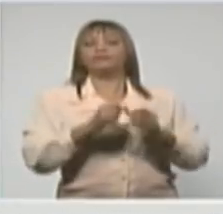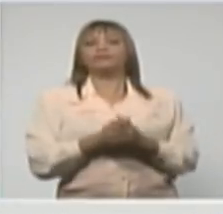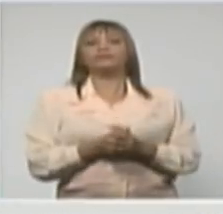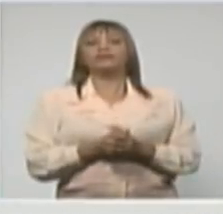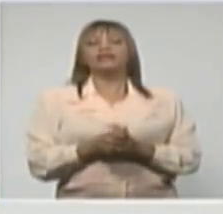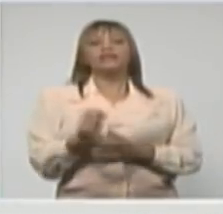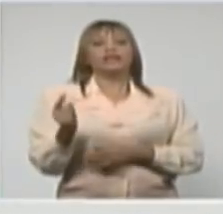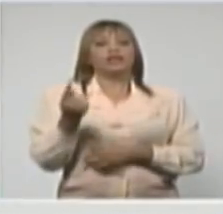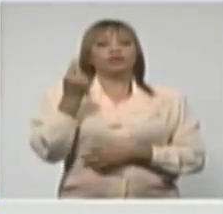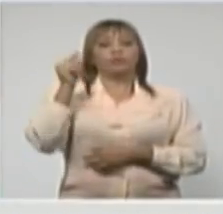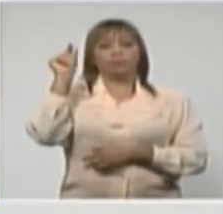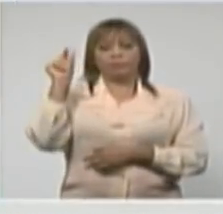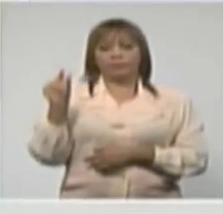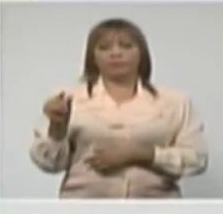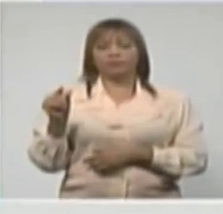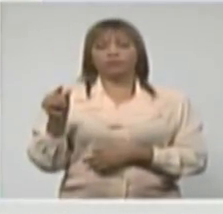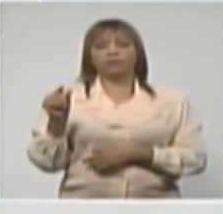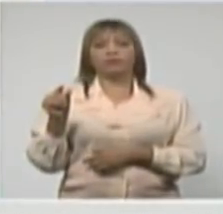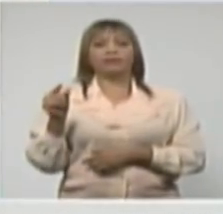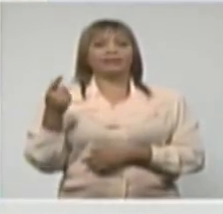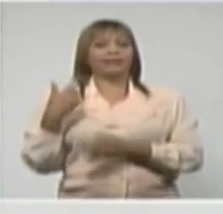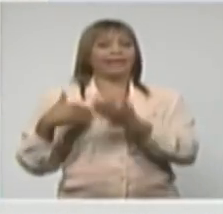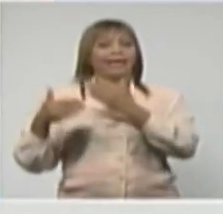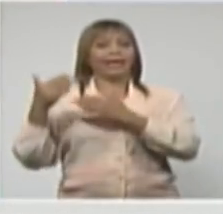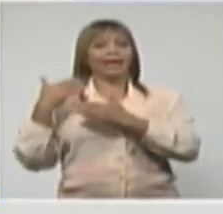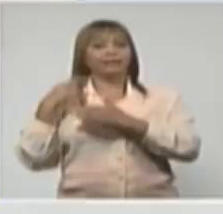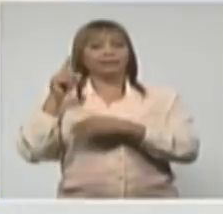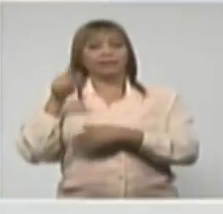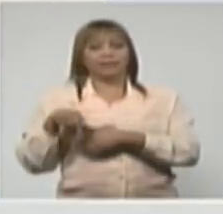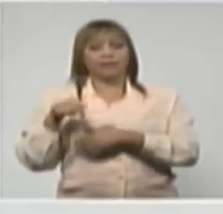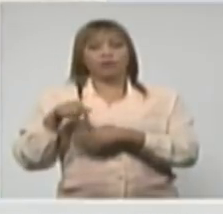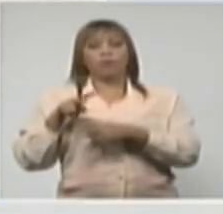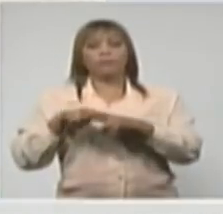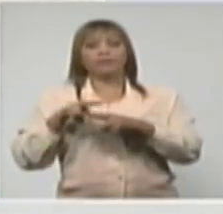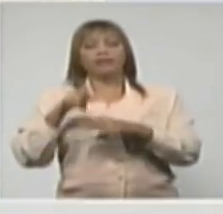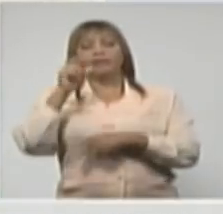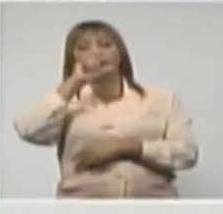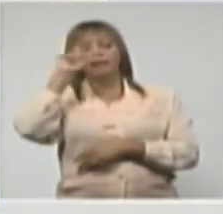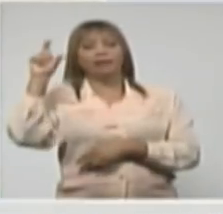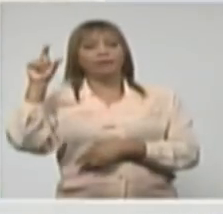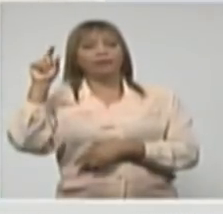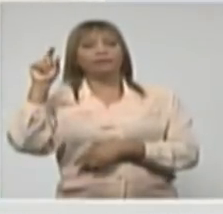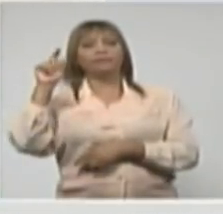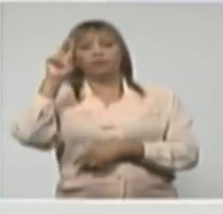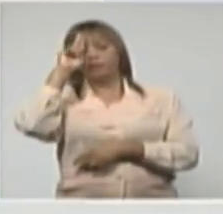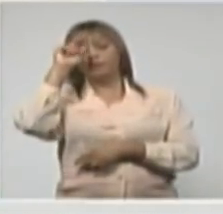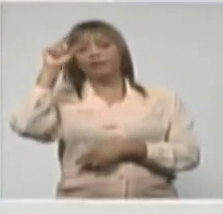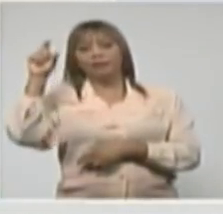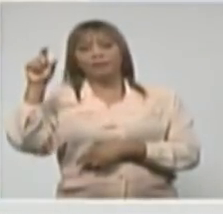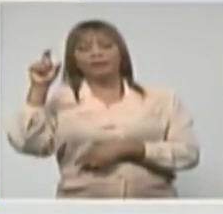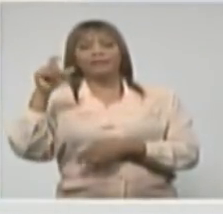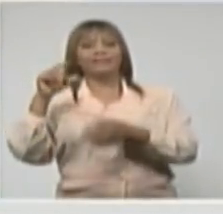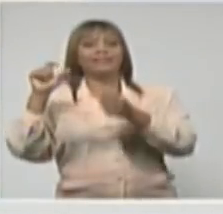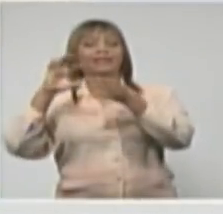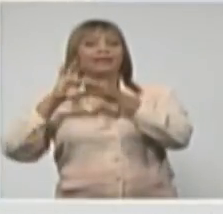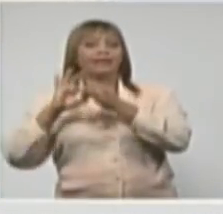paciente que se encontraba aquí en un hospital de La Habana pasó del reporte de grave para de cuidado.